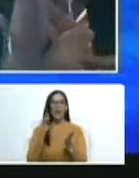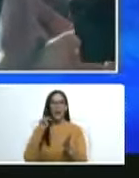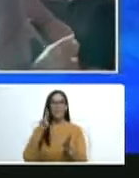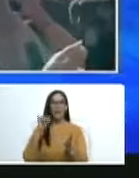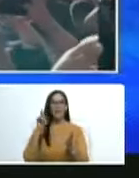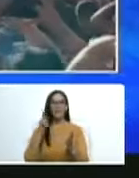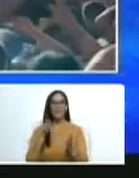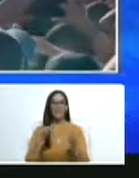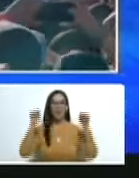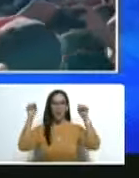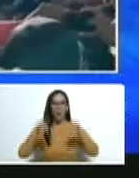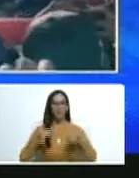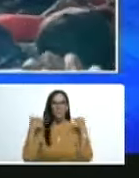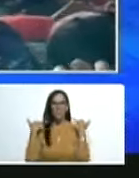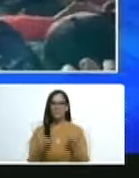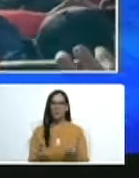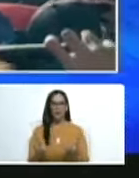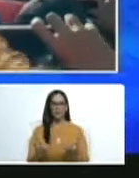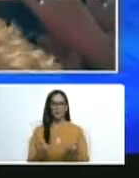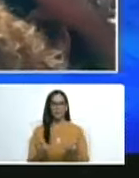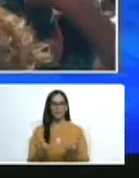en la Esmeralda.